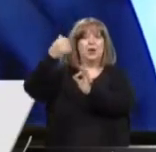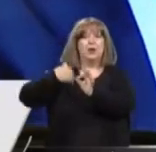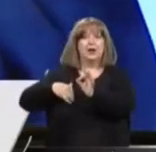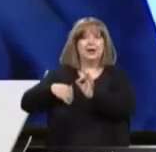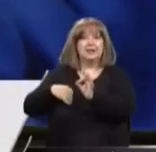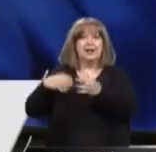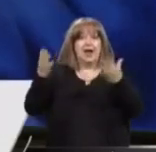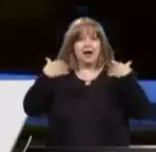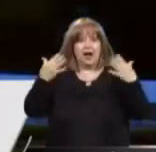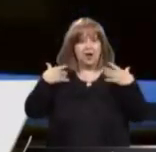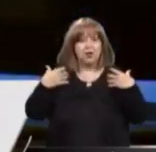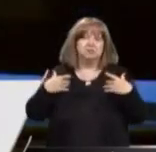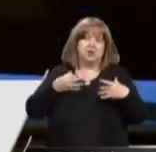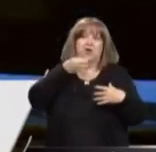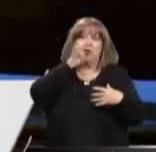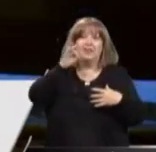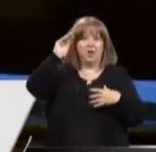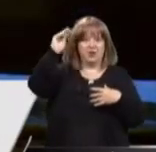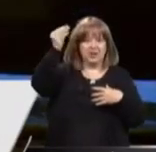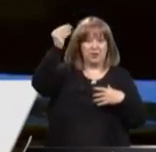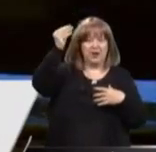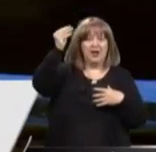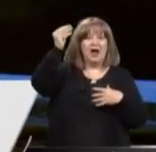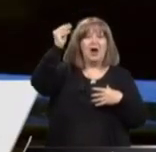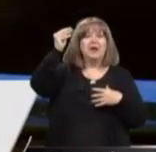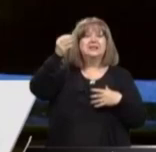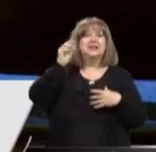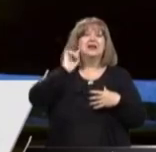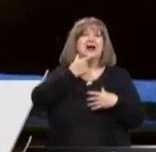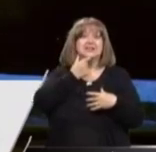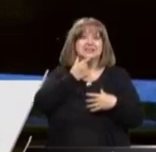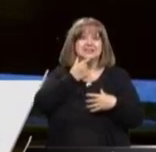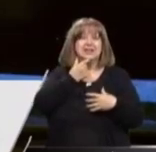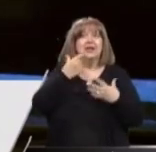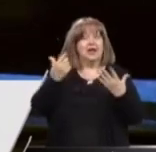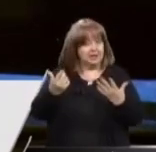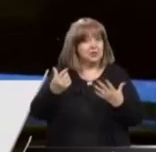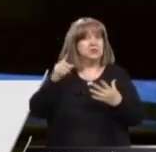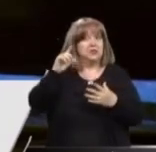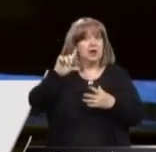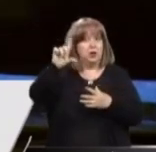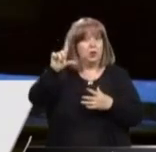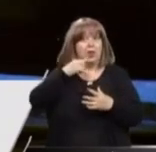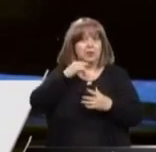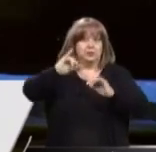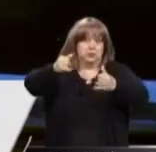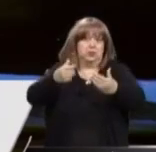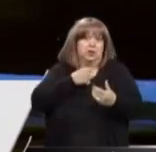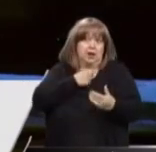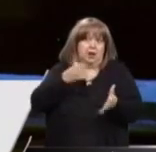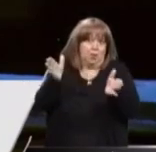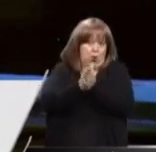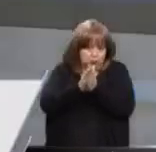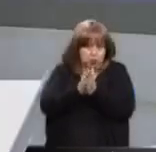Argentina y puede uno vender el excedente. Claro. Es allí donde aparece el interés de Brasil y en esta integración energética el financiamiento del que hablaba Sergio Massa. Aquí